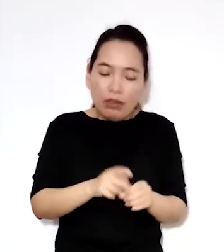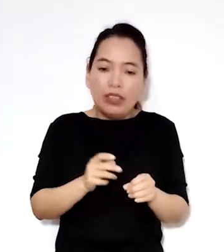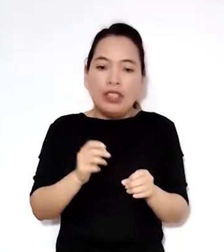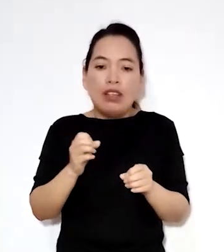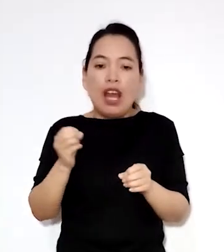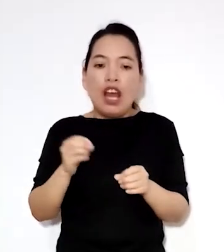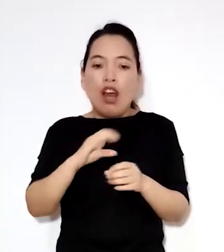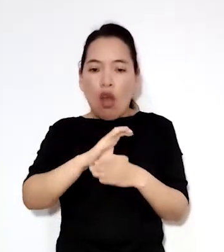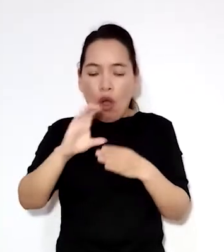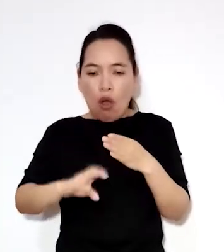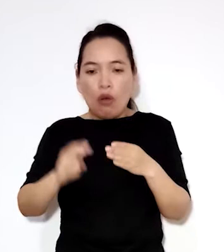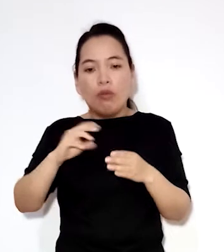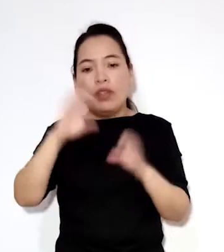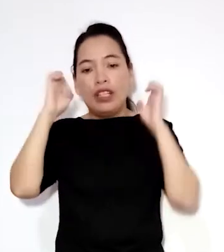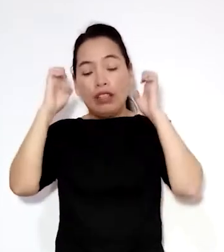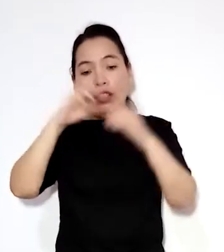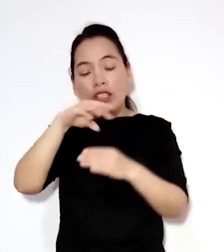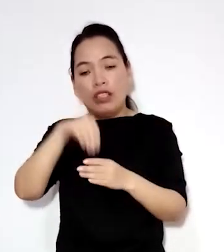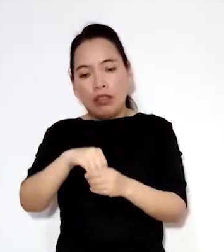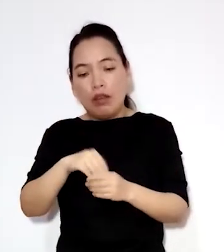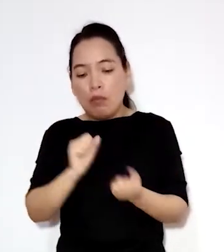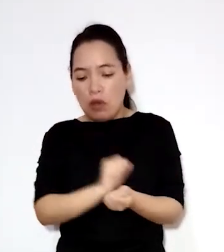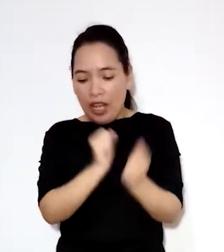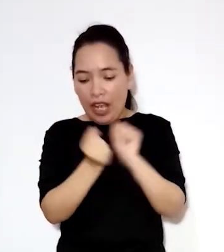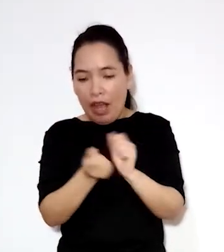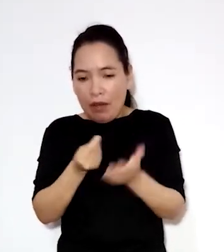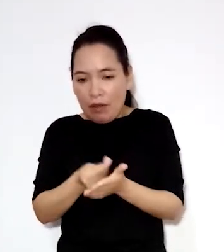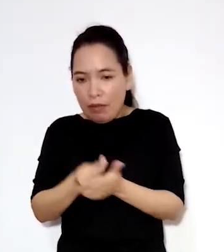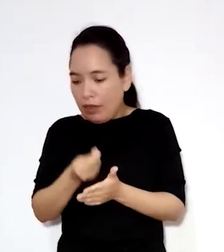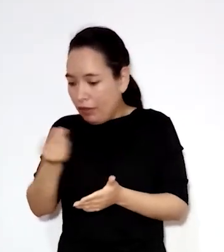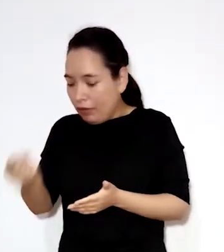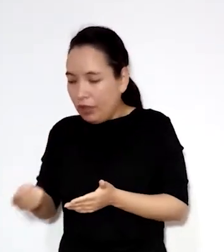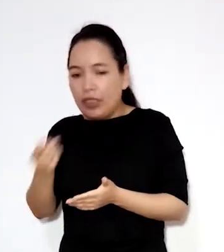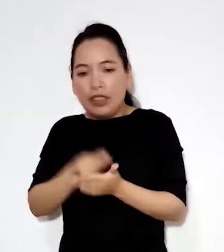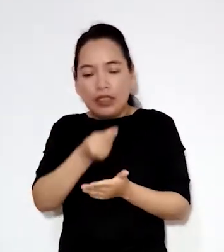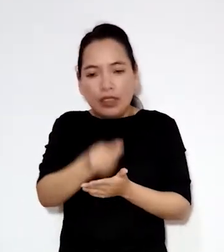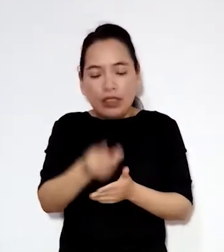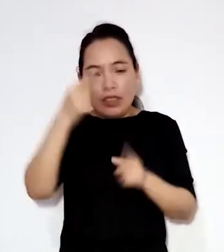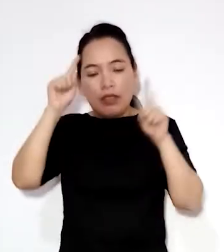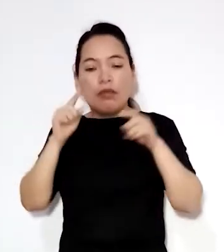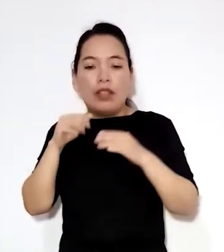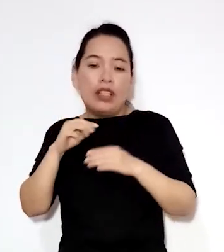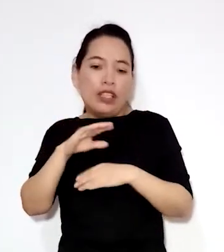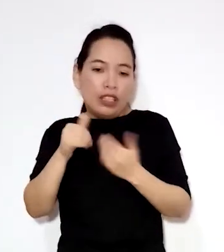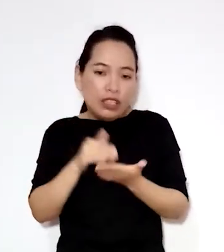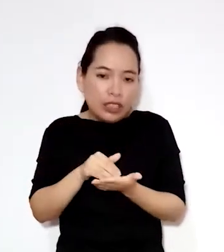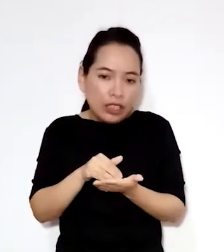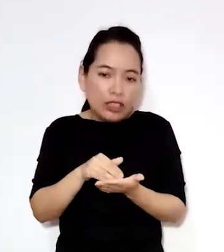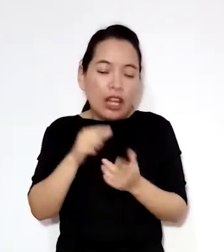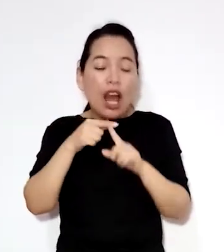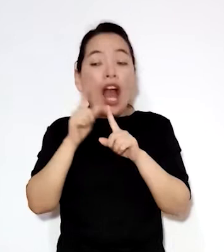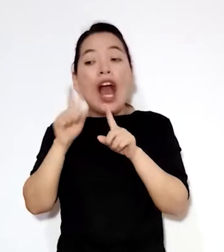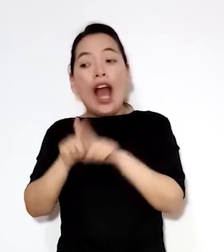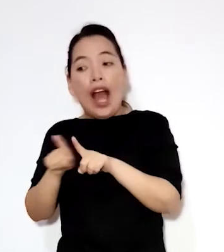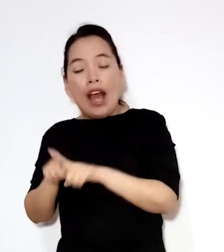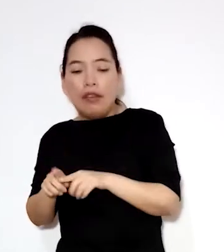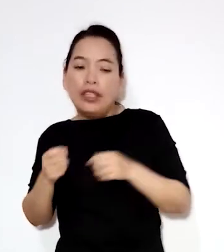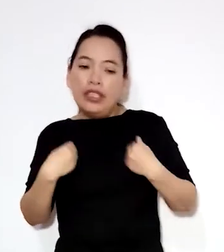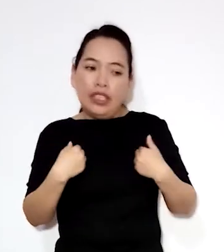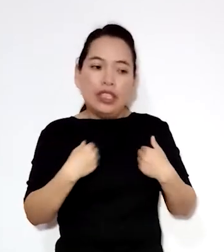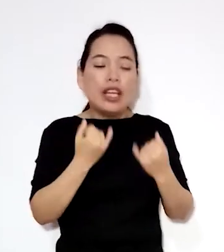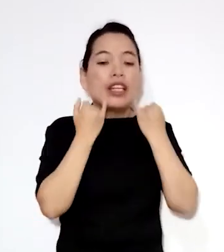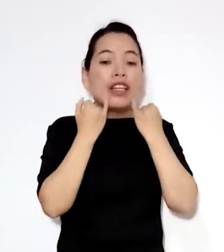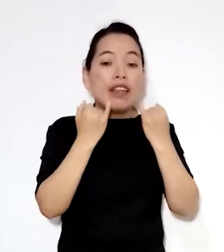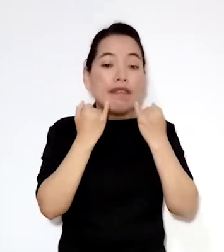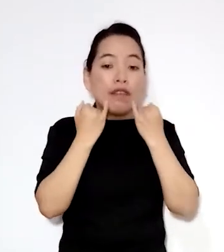y nos parece absolutamente necesario ampliar no solo la disponibilidad de recursos públicos para que sea